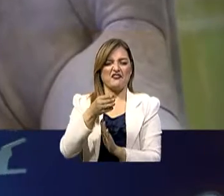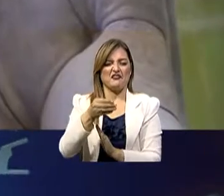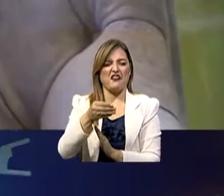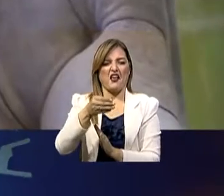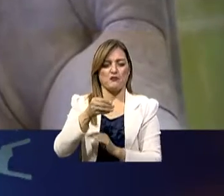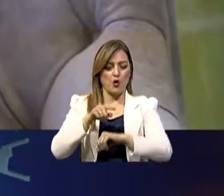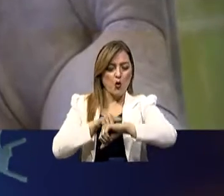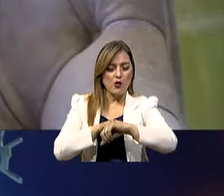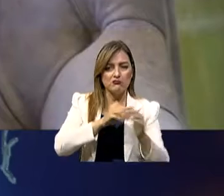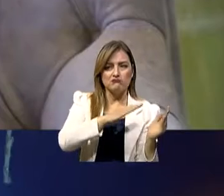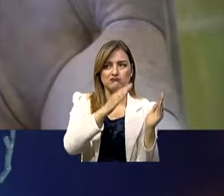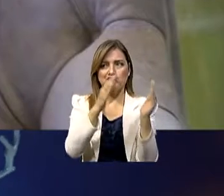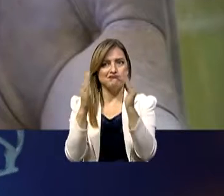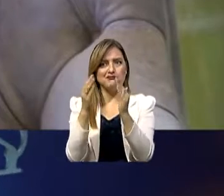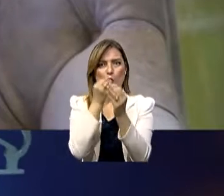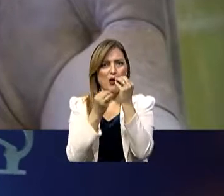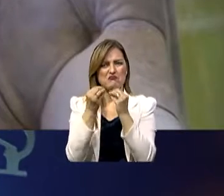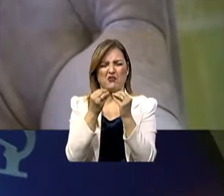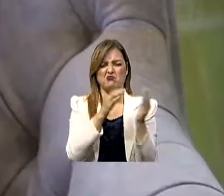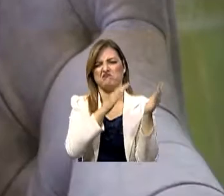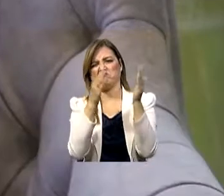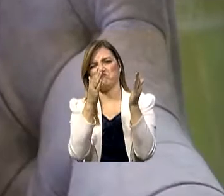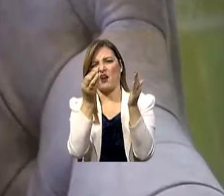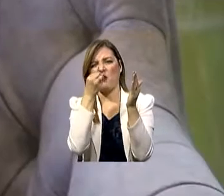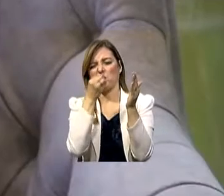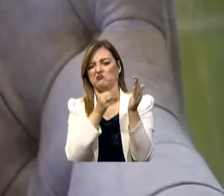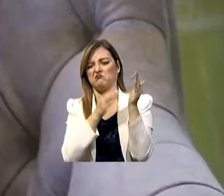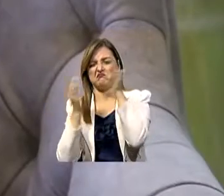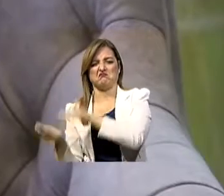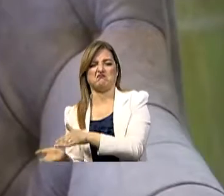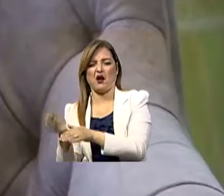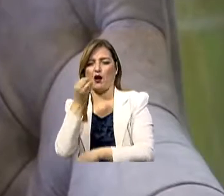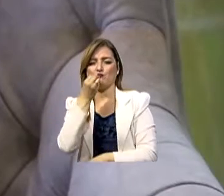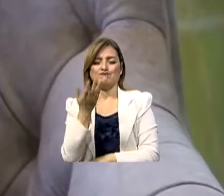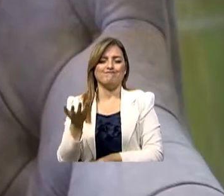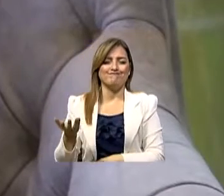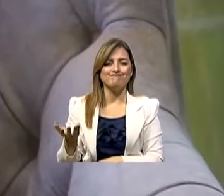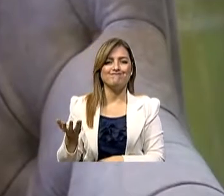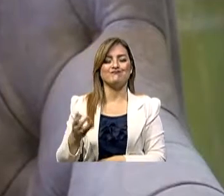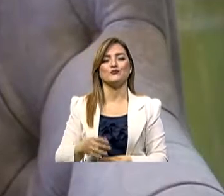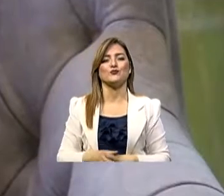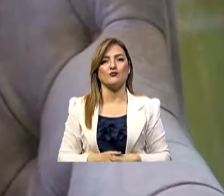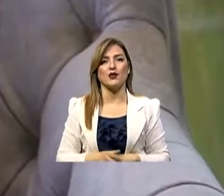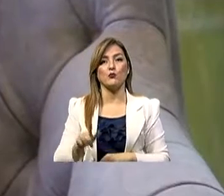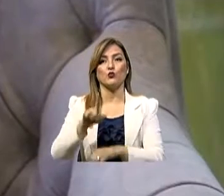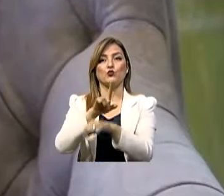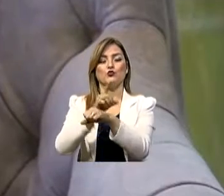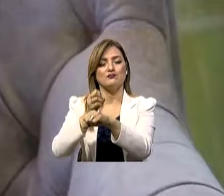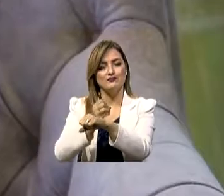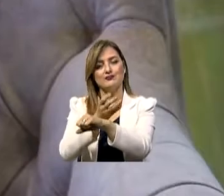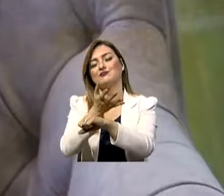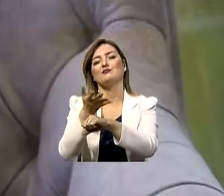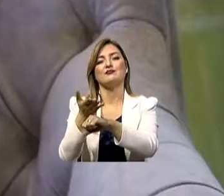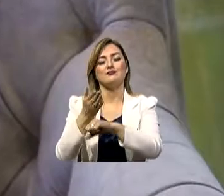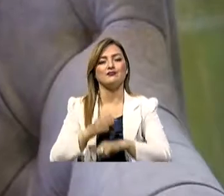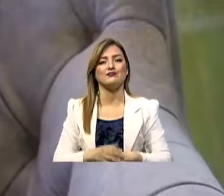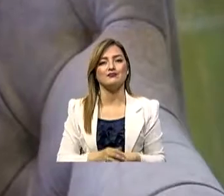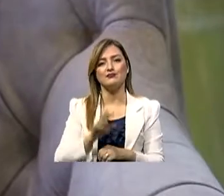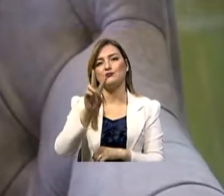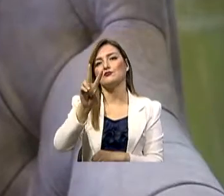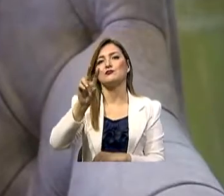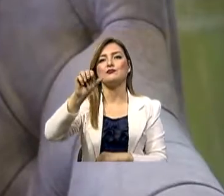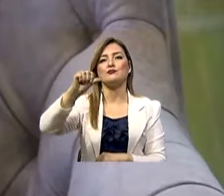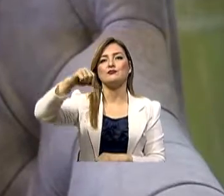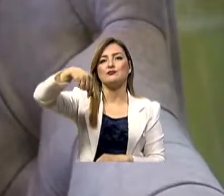deshoras entonces la decisión es cuando me recomiendan a una doctora la doctora stephanie baquero